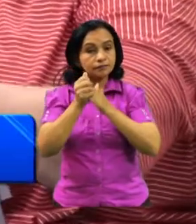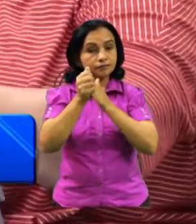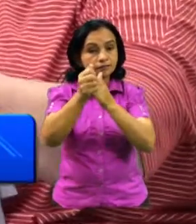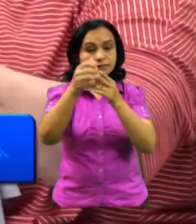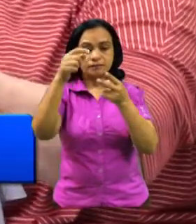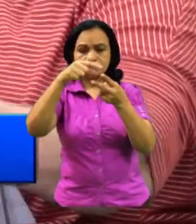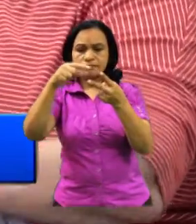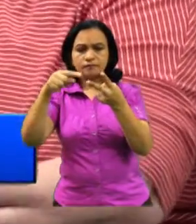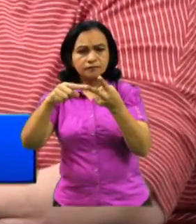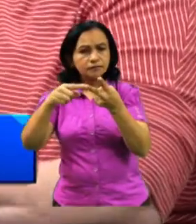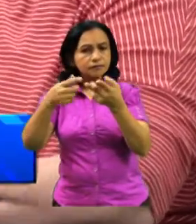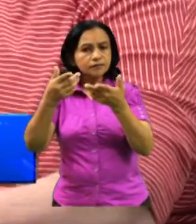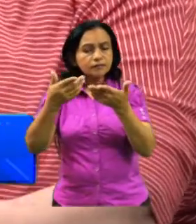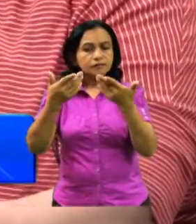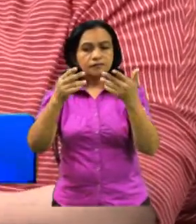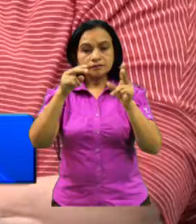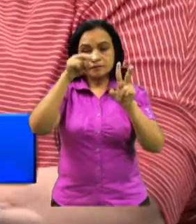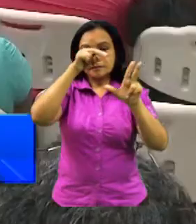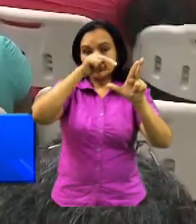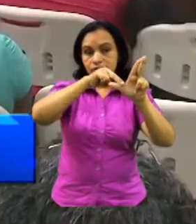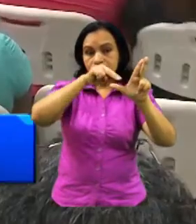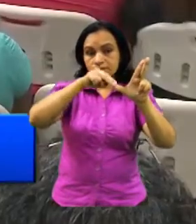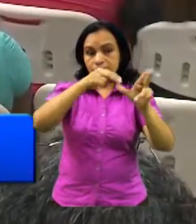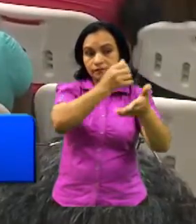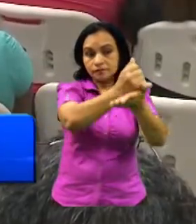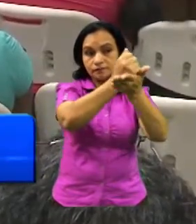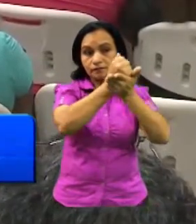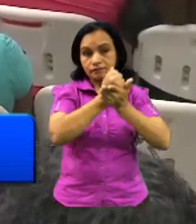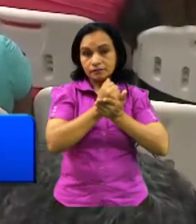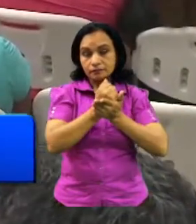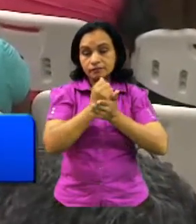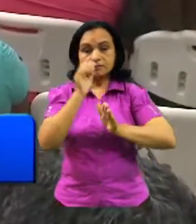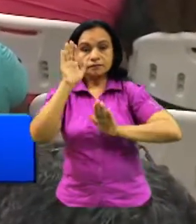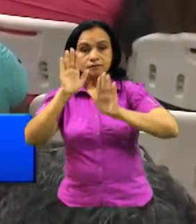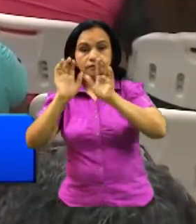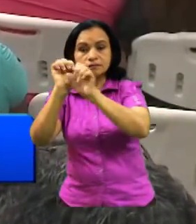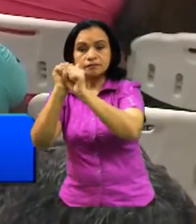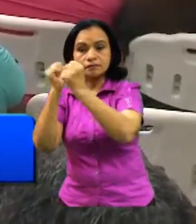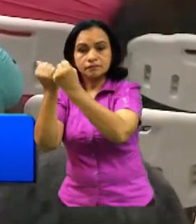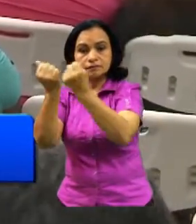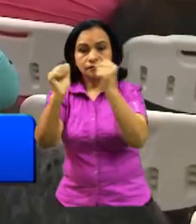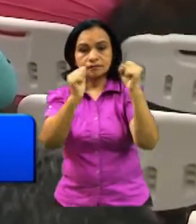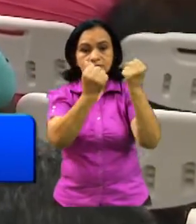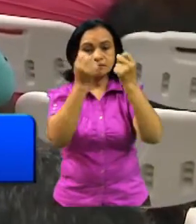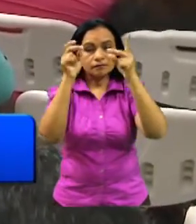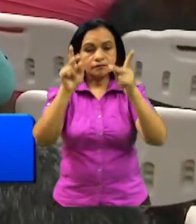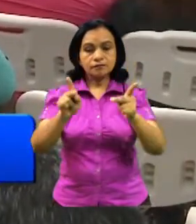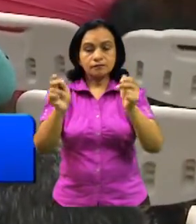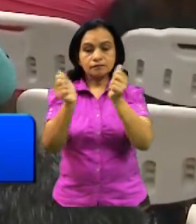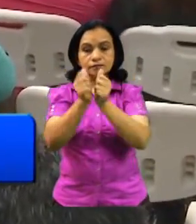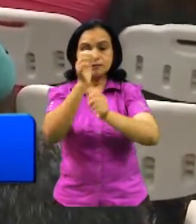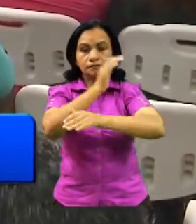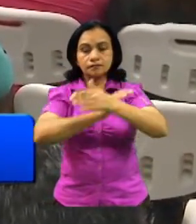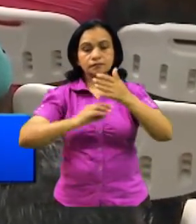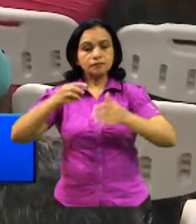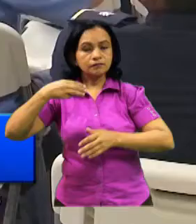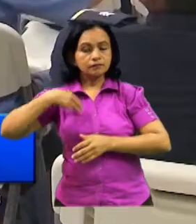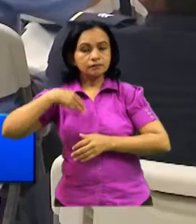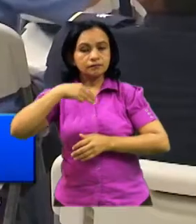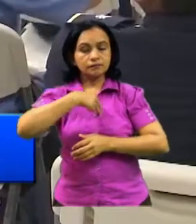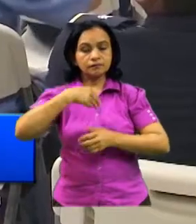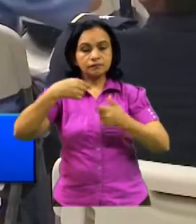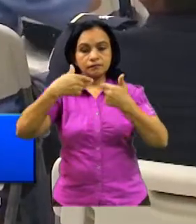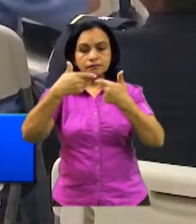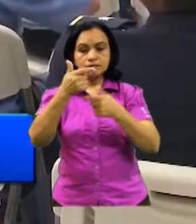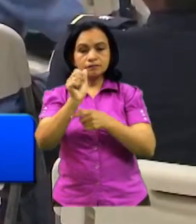fueron construidas con el SINAPRED y con la participación de las asociaciones de personas con discapacidad que son miembros del